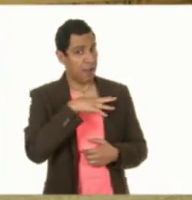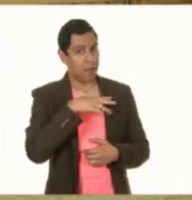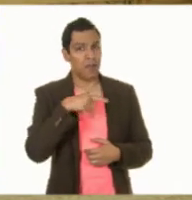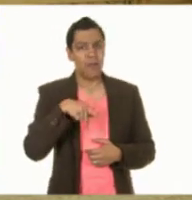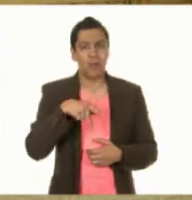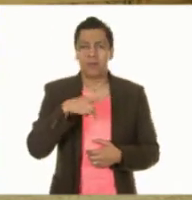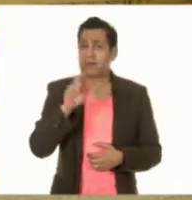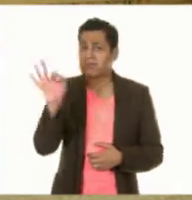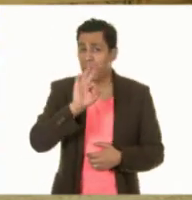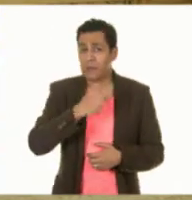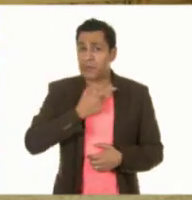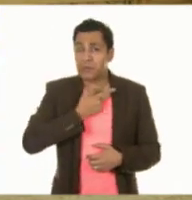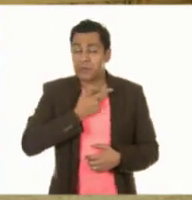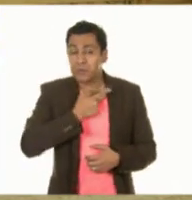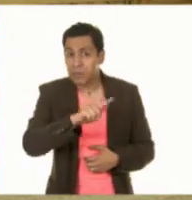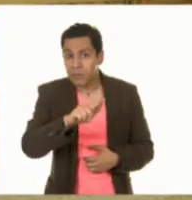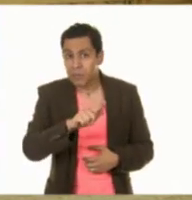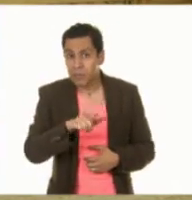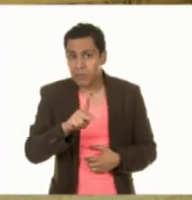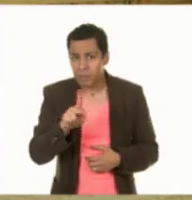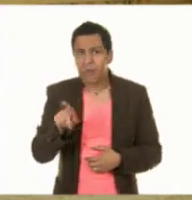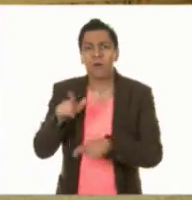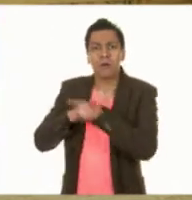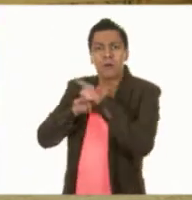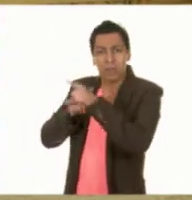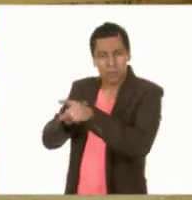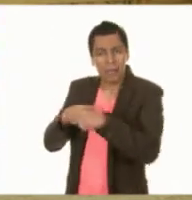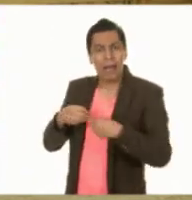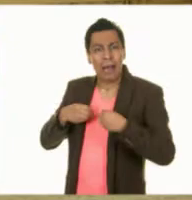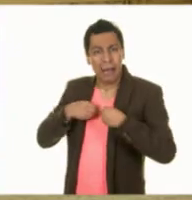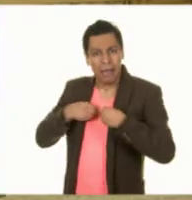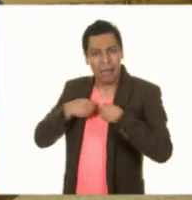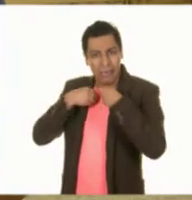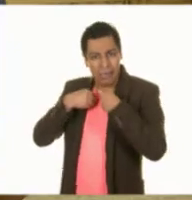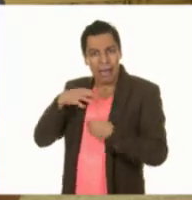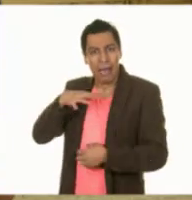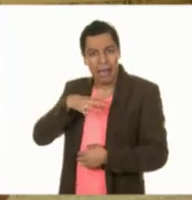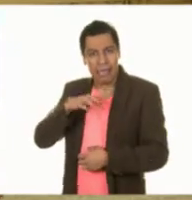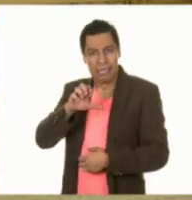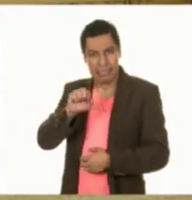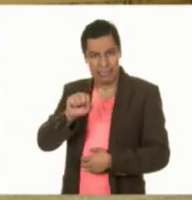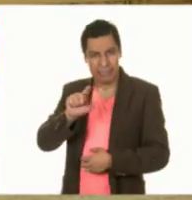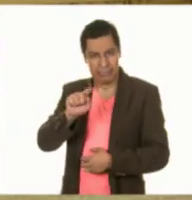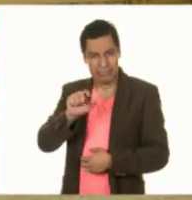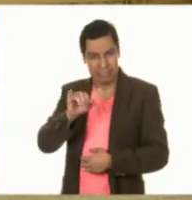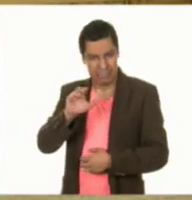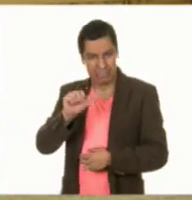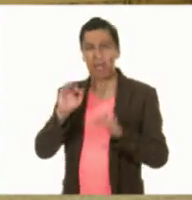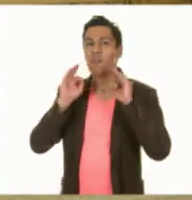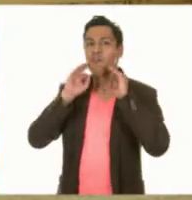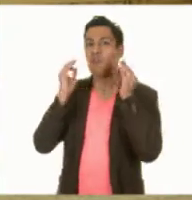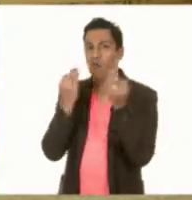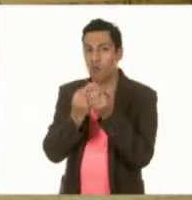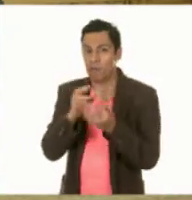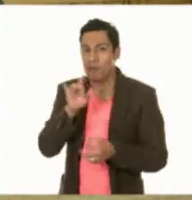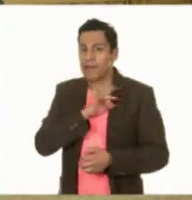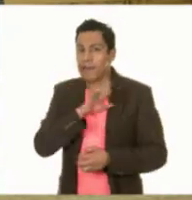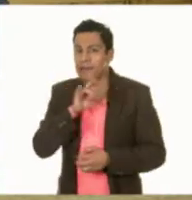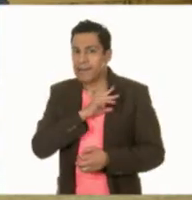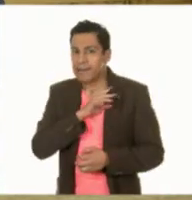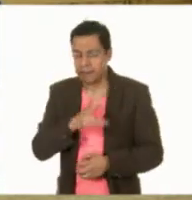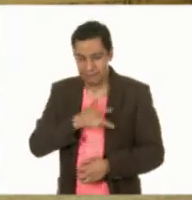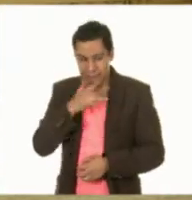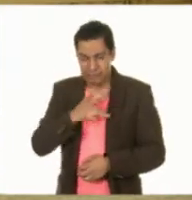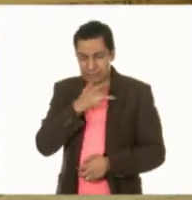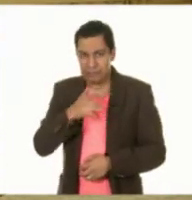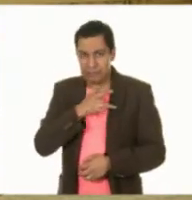guste. Pero sigue teniendo estética. Hay estéticas del terror que te hacen sentir algunas emociones que tal vez no